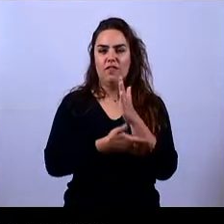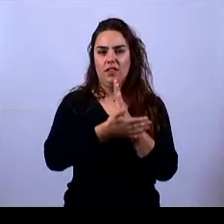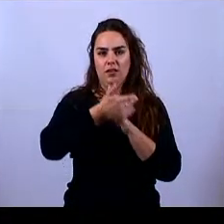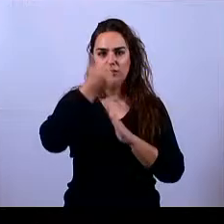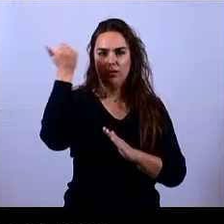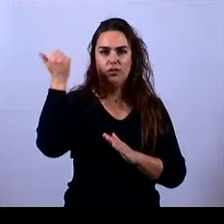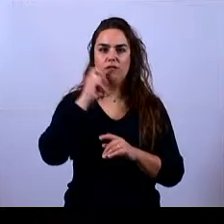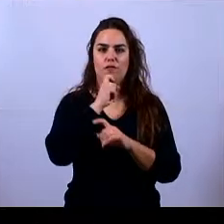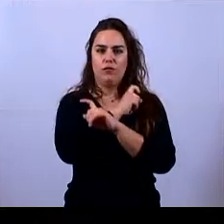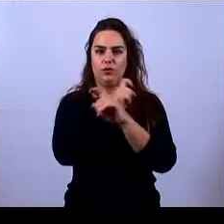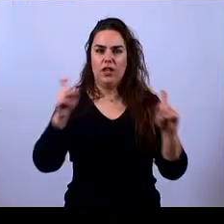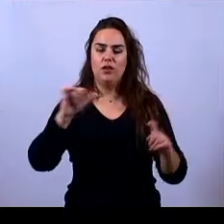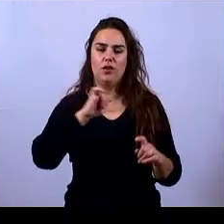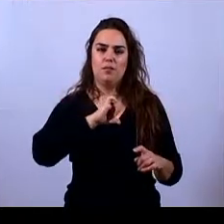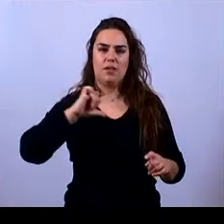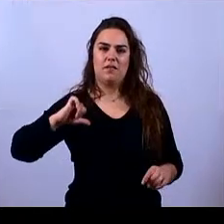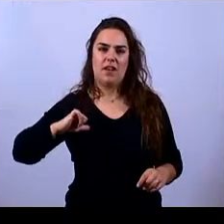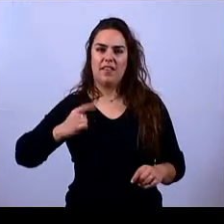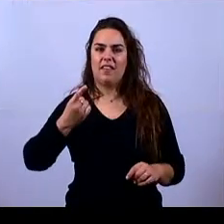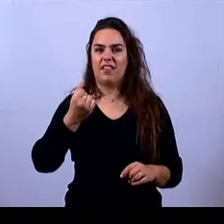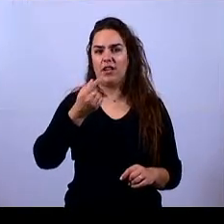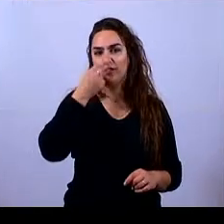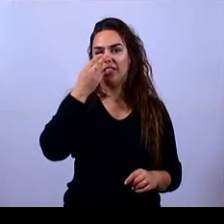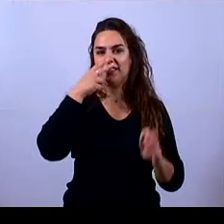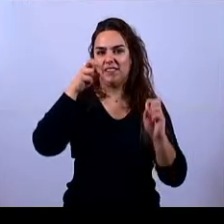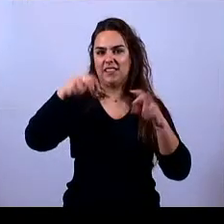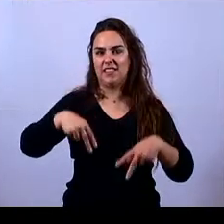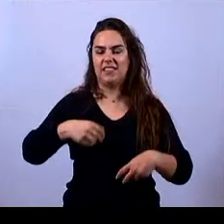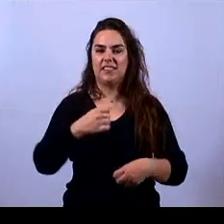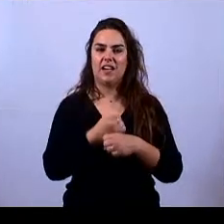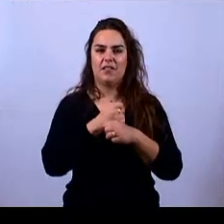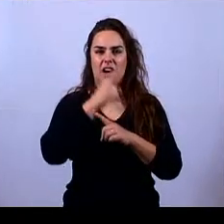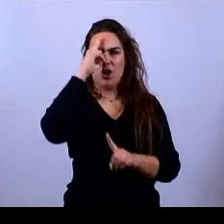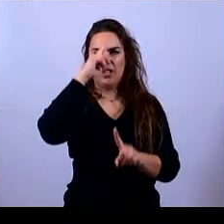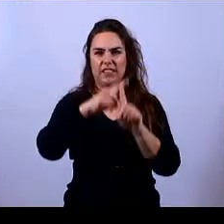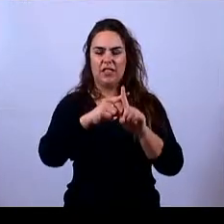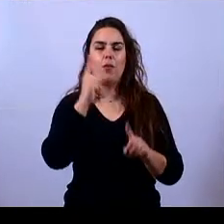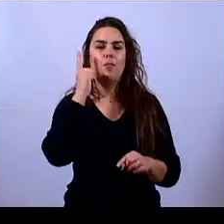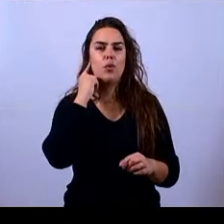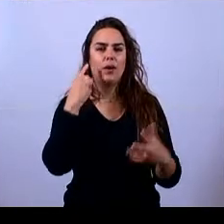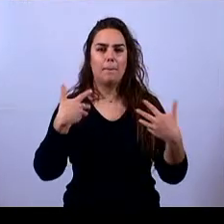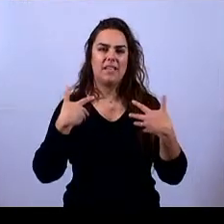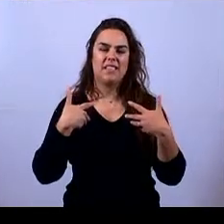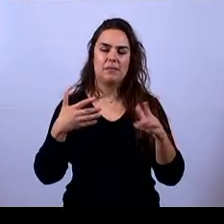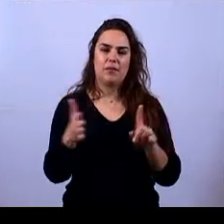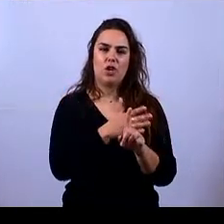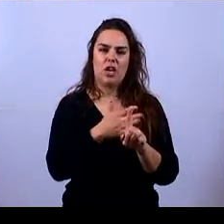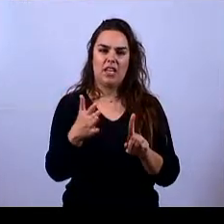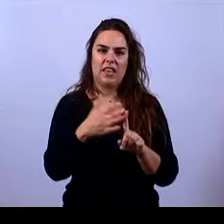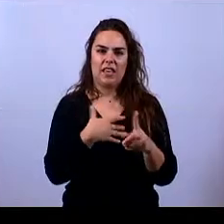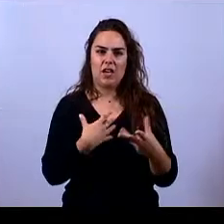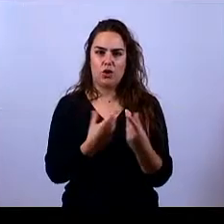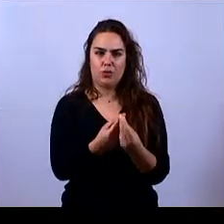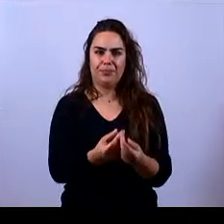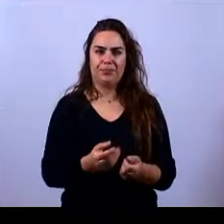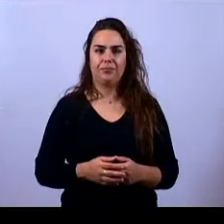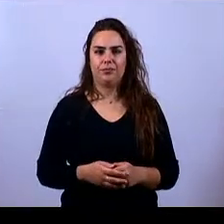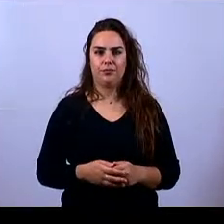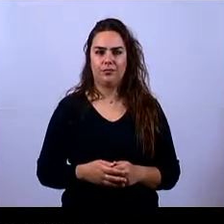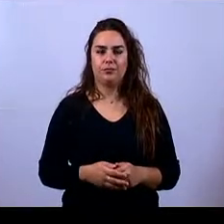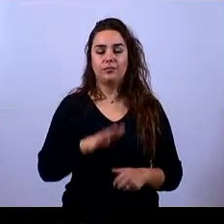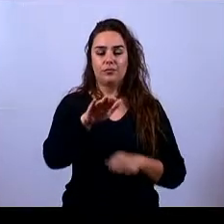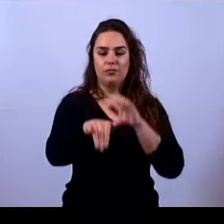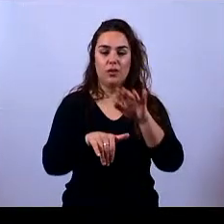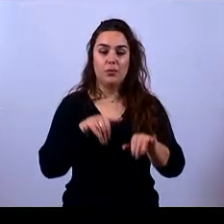y fundaciones privadas sin ánimo de lucro que trabajen con mujeres víctimas de violencia de género. La